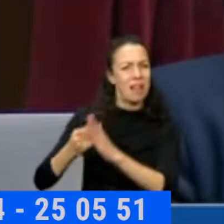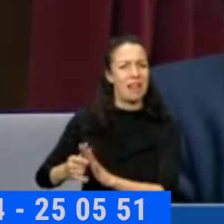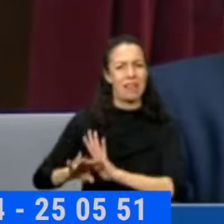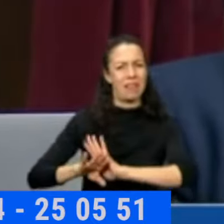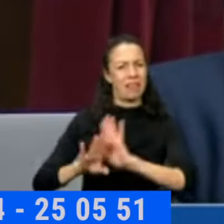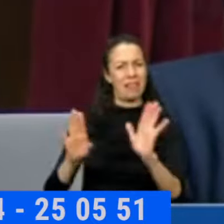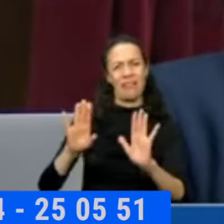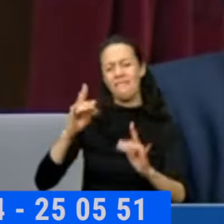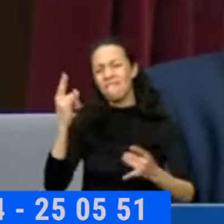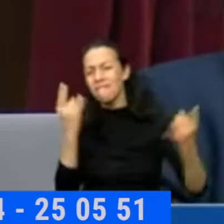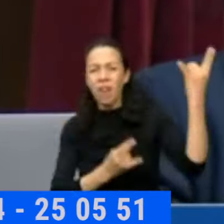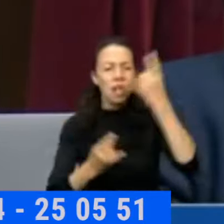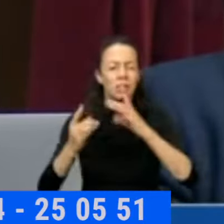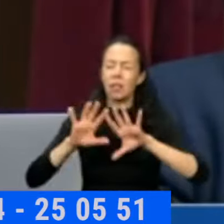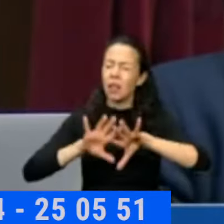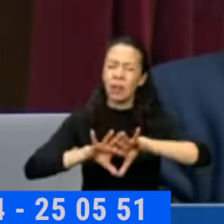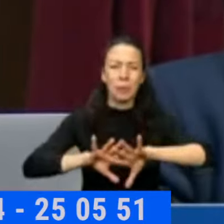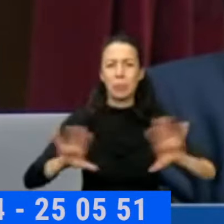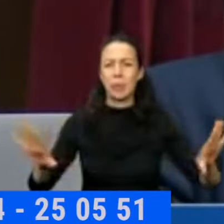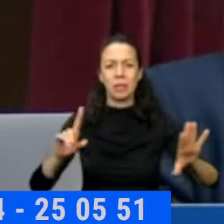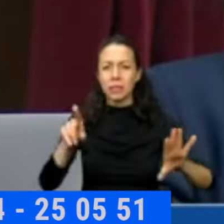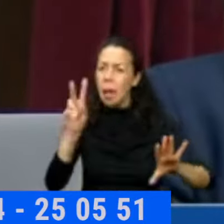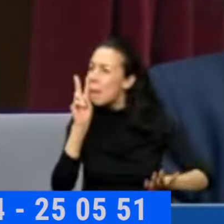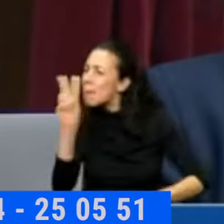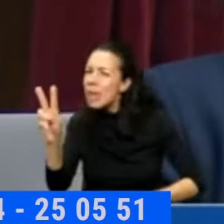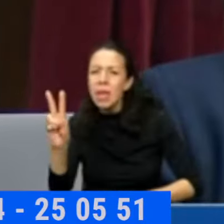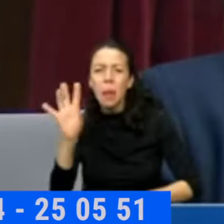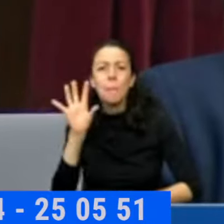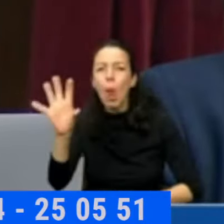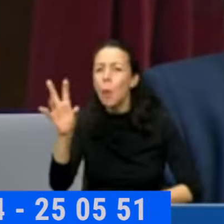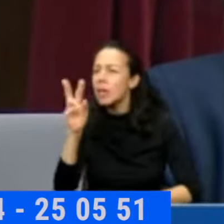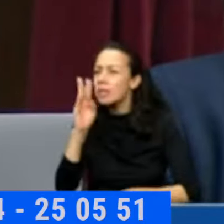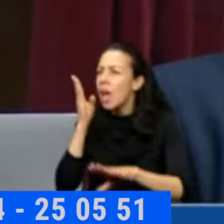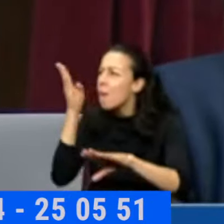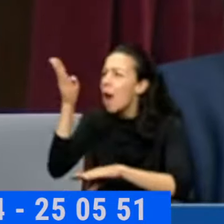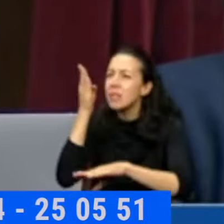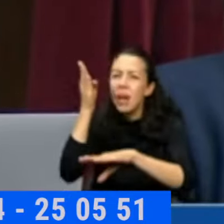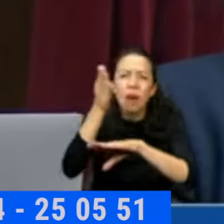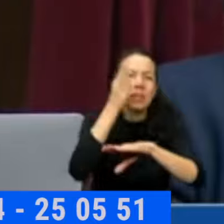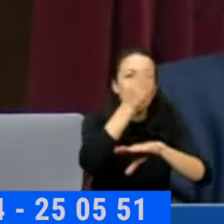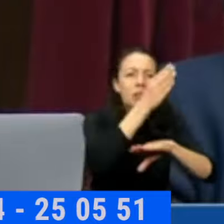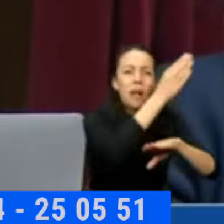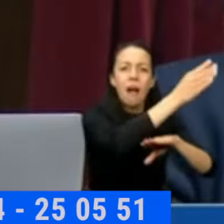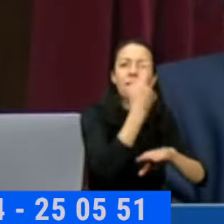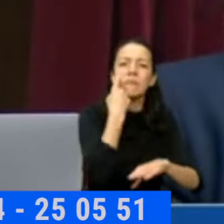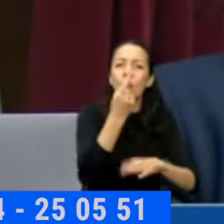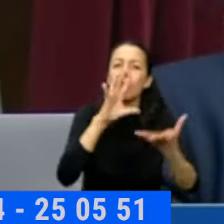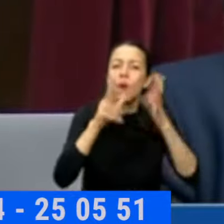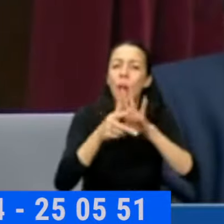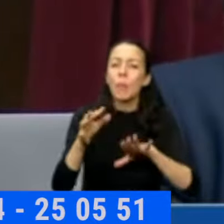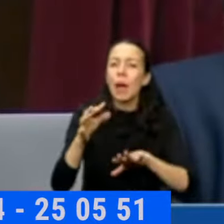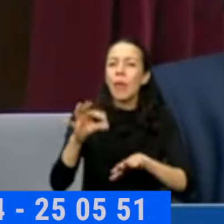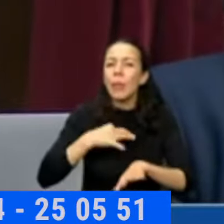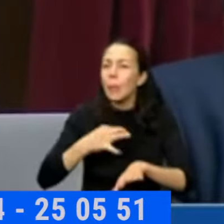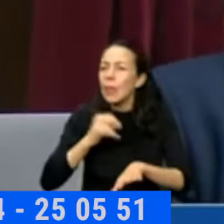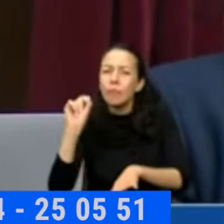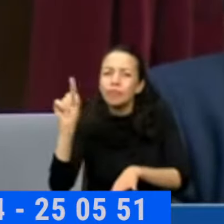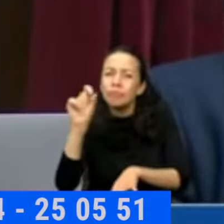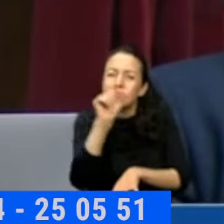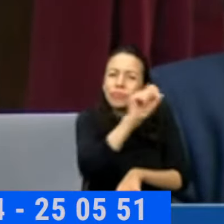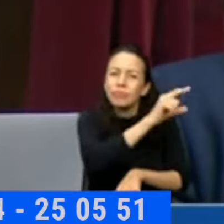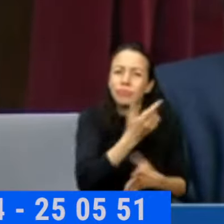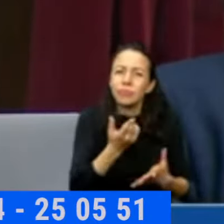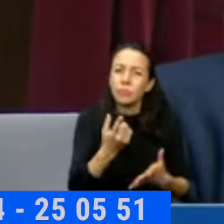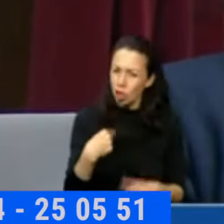No, yo me acuerdo con empatía. Había como un clima más de concordia, pero fastidió lo que la decisión esta de lo que